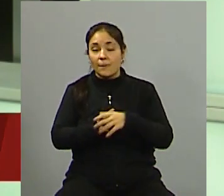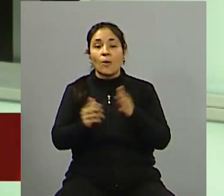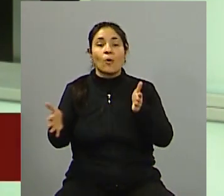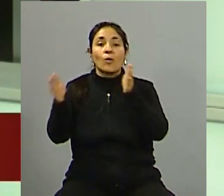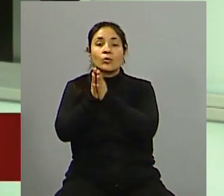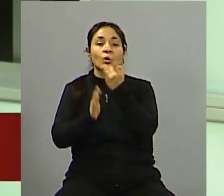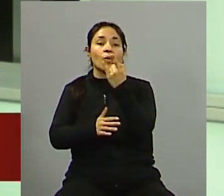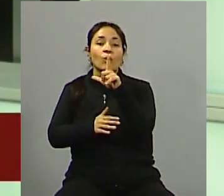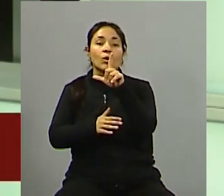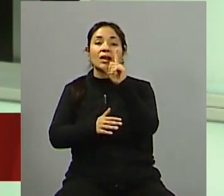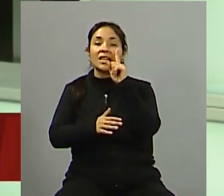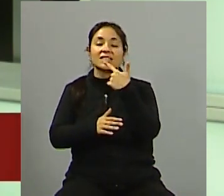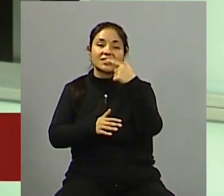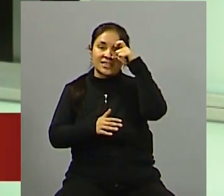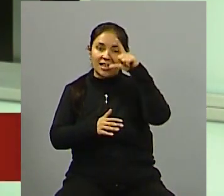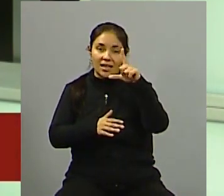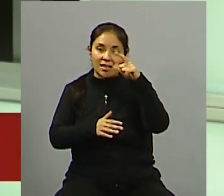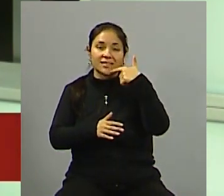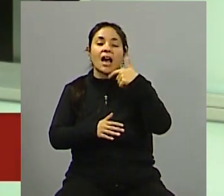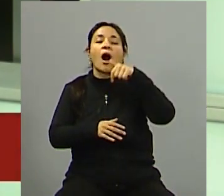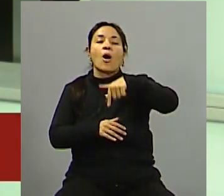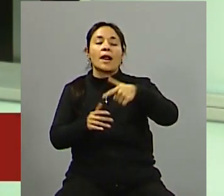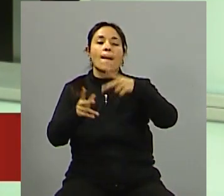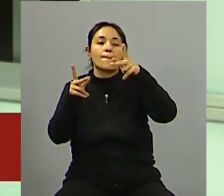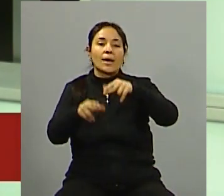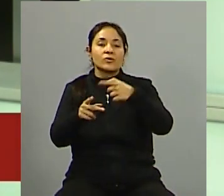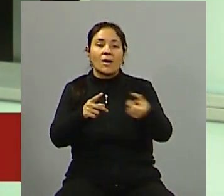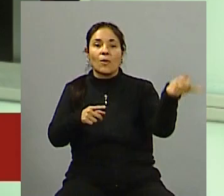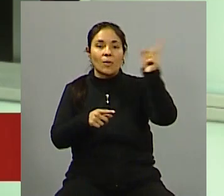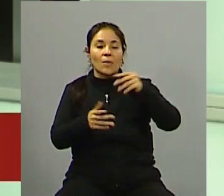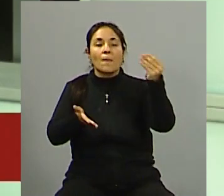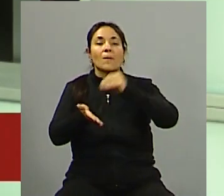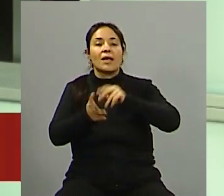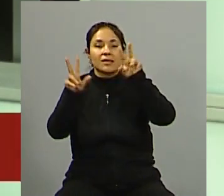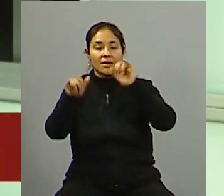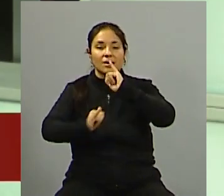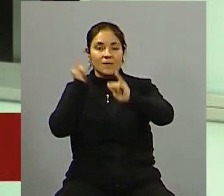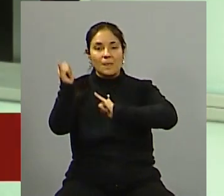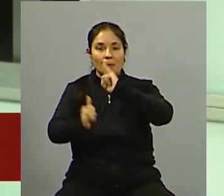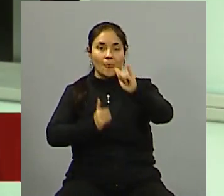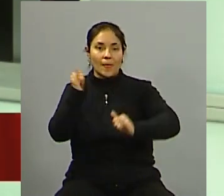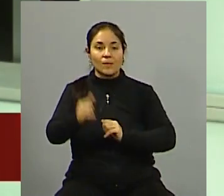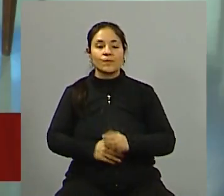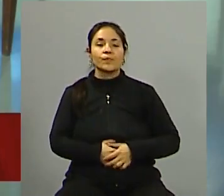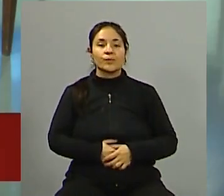Ulises Adamo, analista internacional. Nos vamos a ir a una pausa enseguida. Regresamos porque tenemos un bloque más para seguir hablando de este tema.